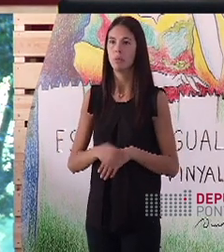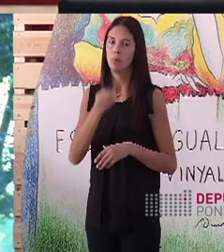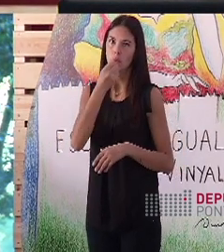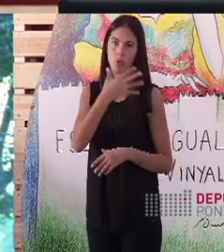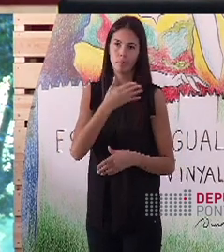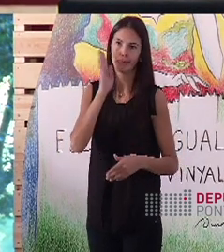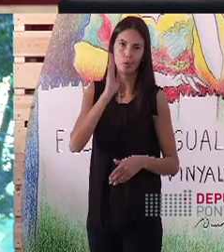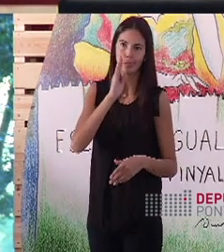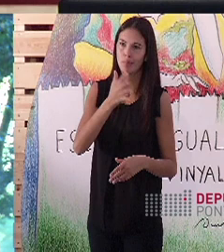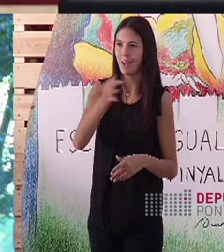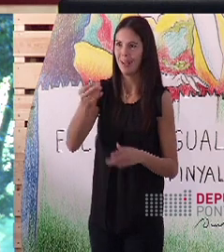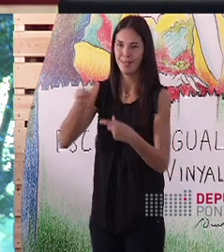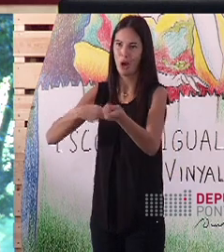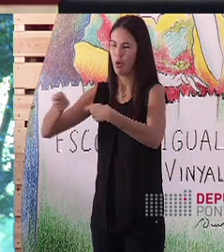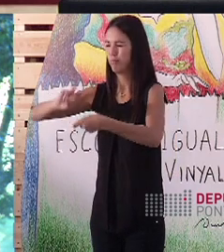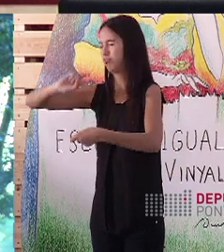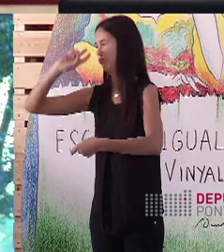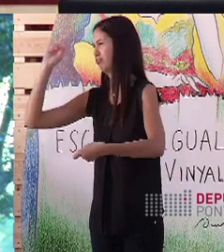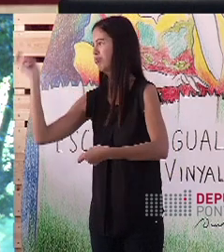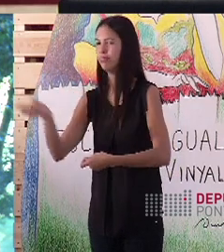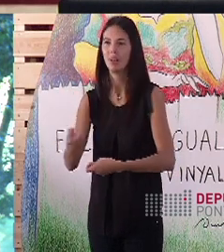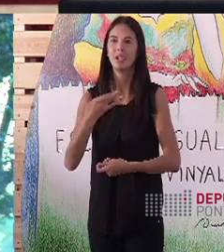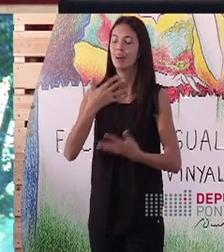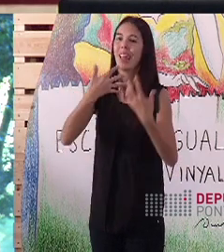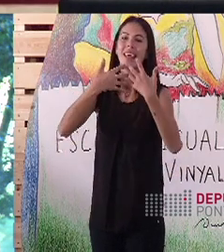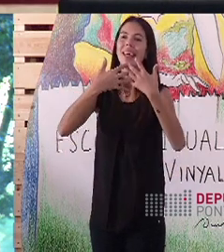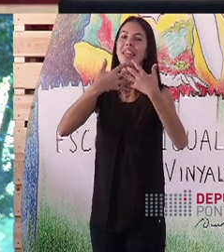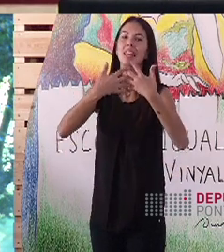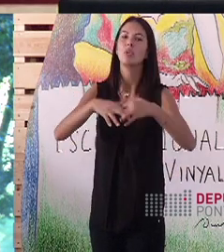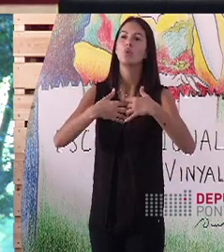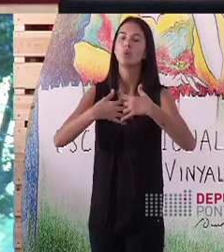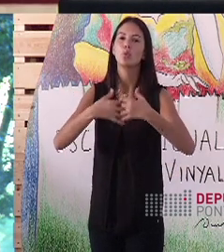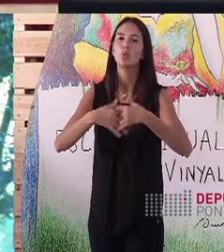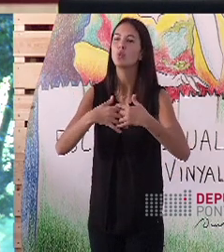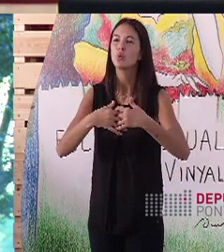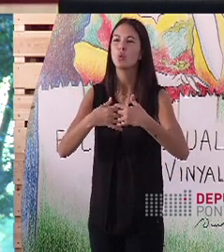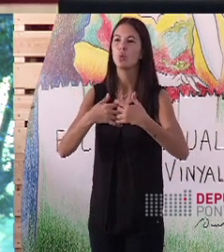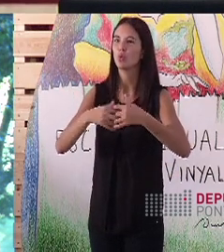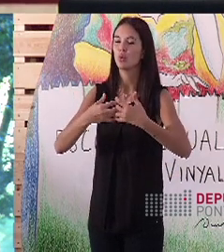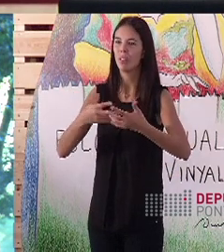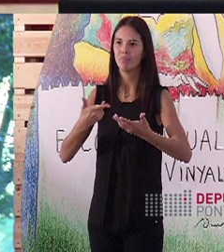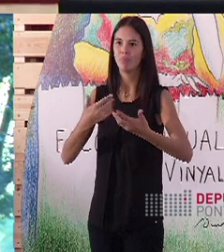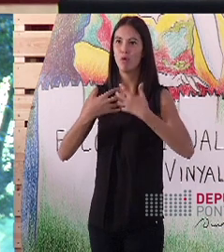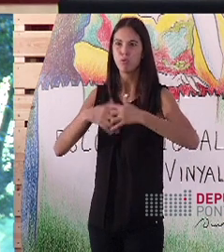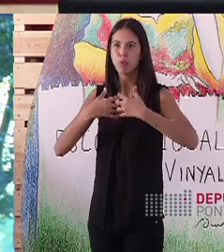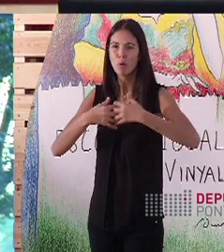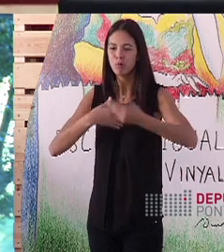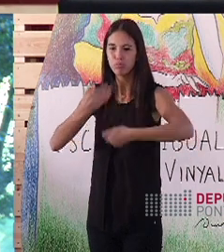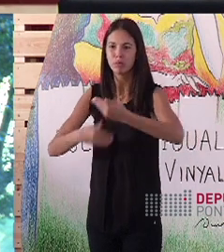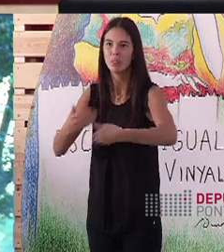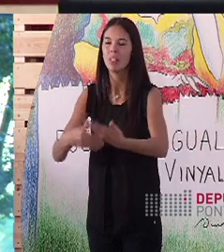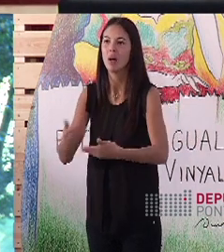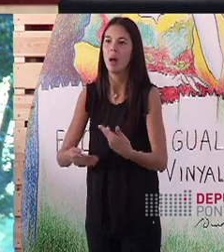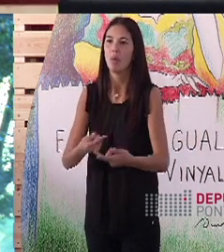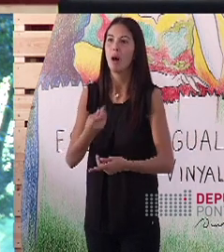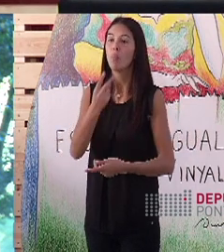y tantísimos negocios, es una industria completamente funcional para